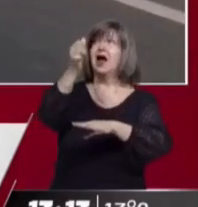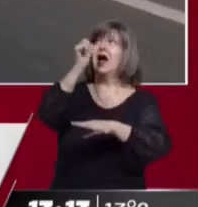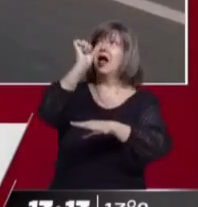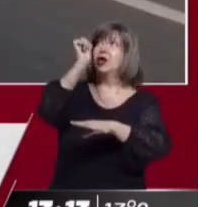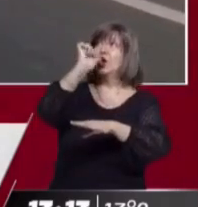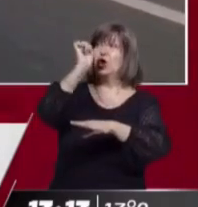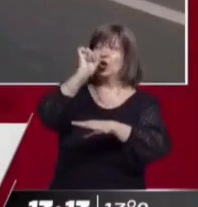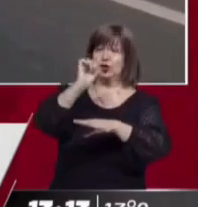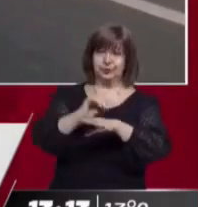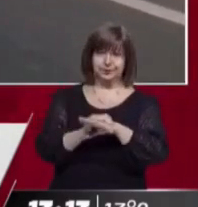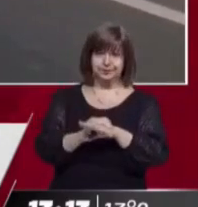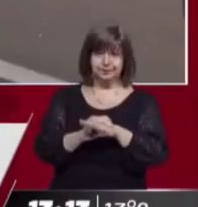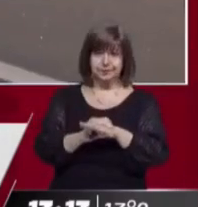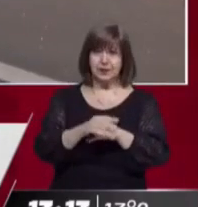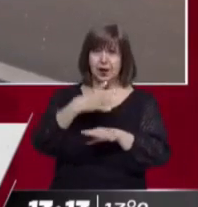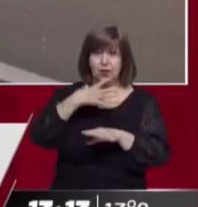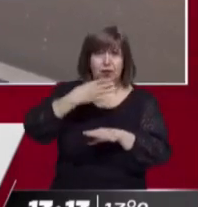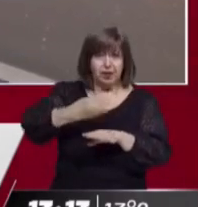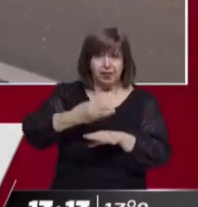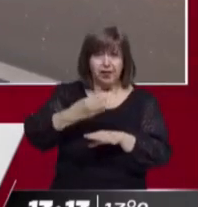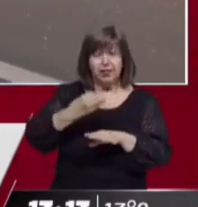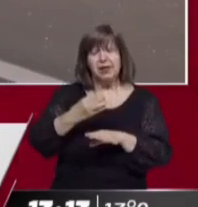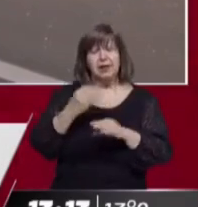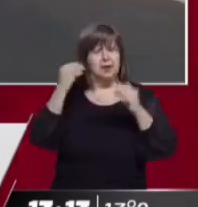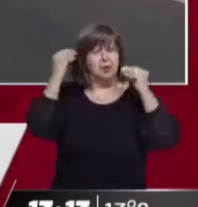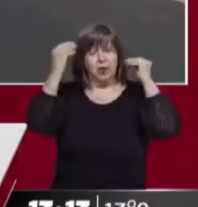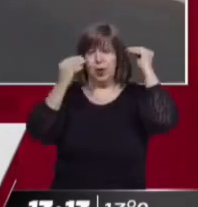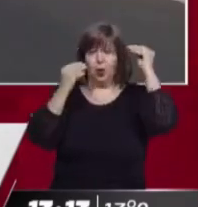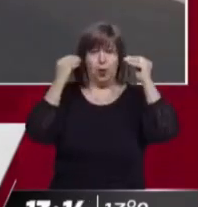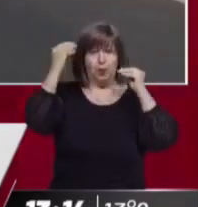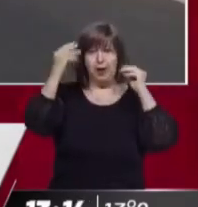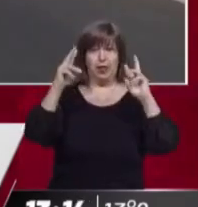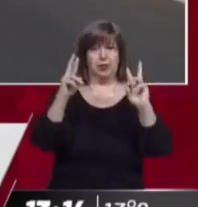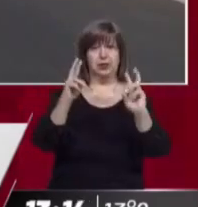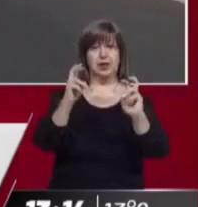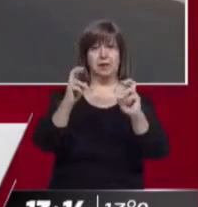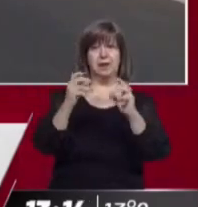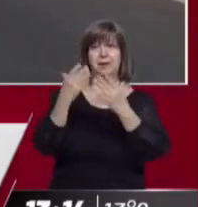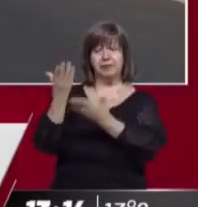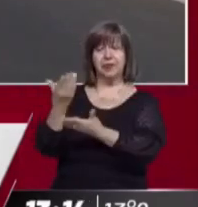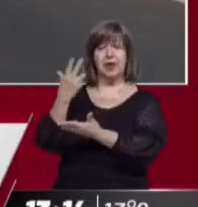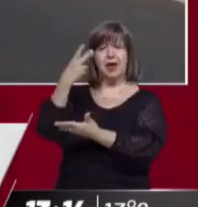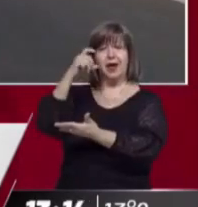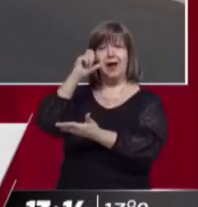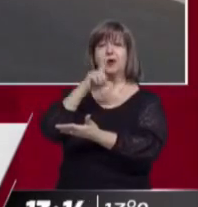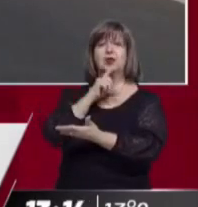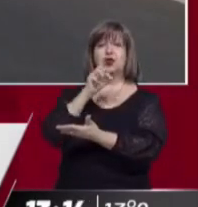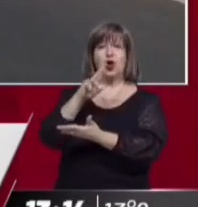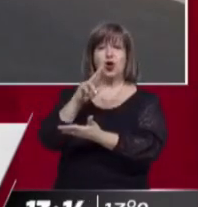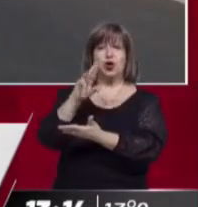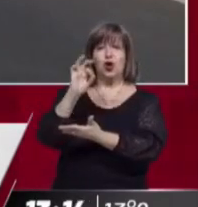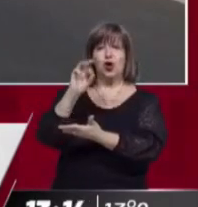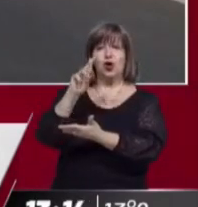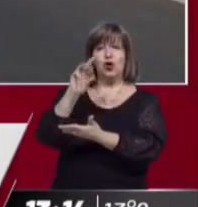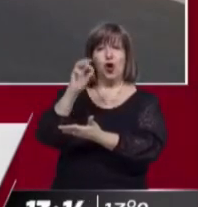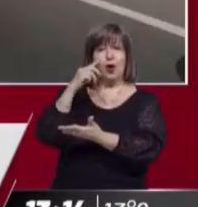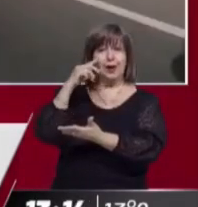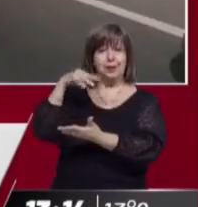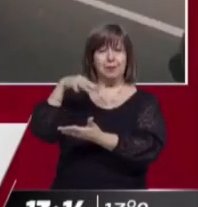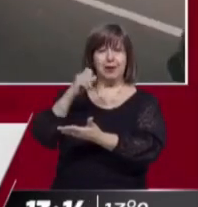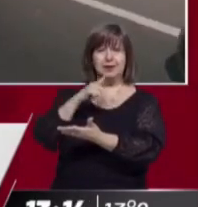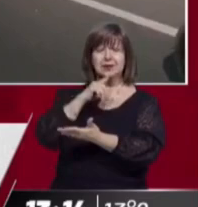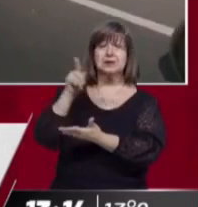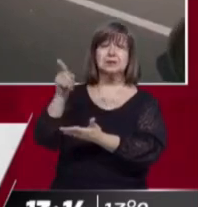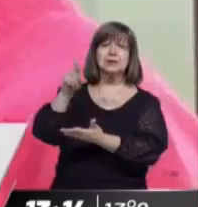alcoholizados la verdad es que el tema es muy preocupante por eso estamos con Héctor reyman que es presidente de